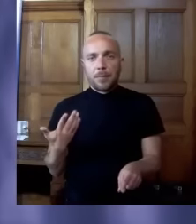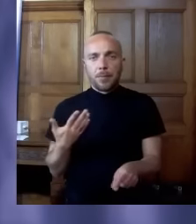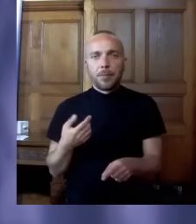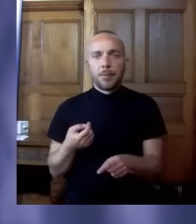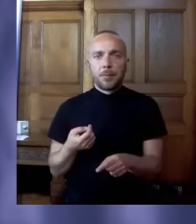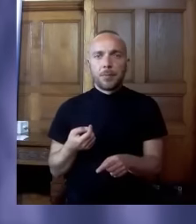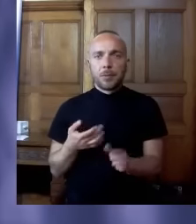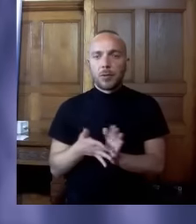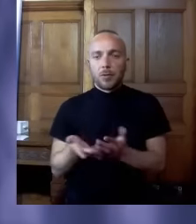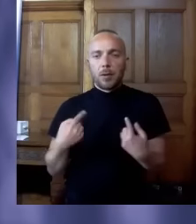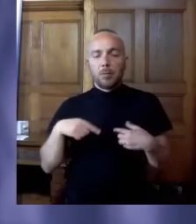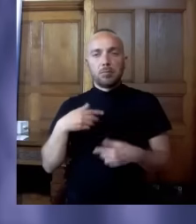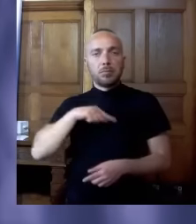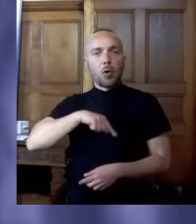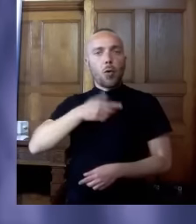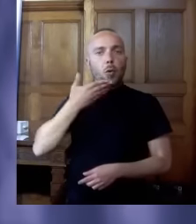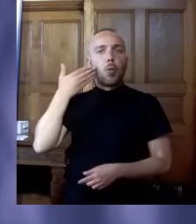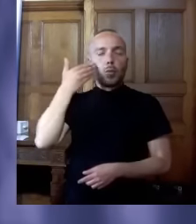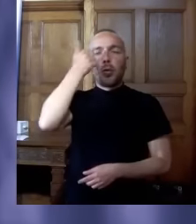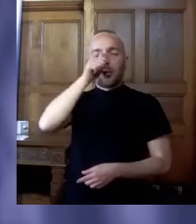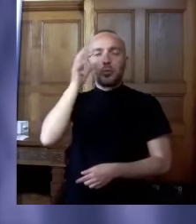para sentirse orgullosos Y orgullosas por